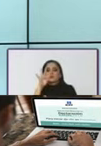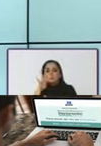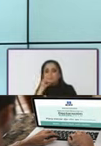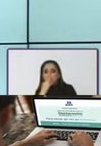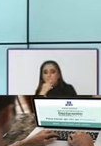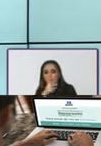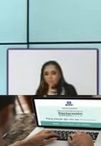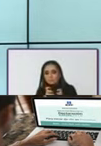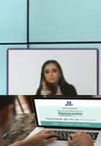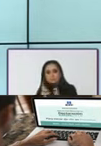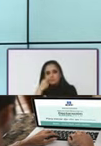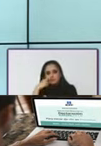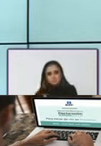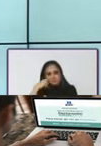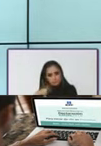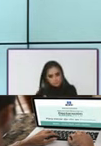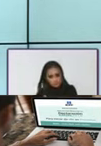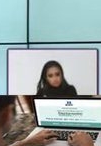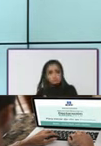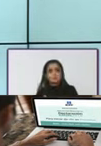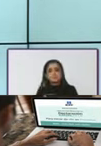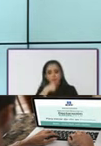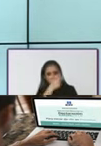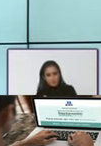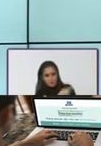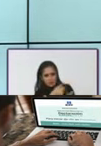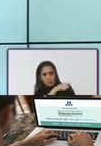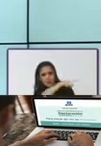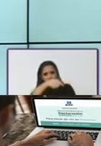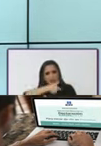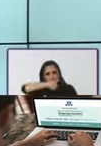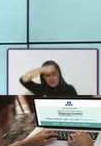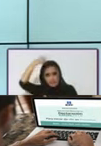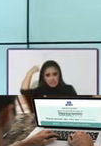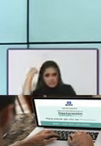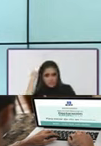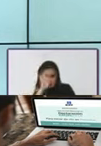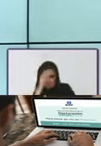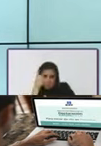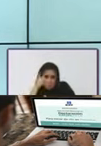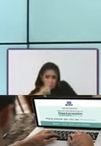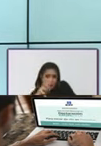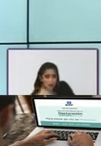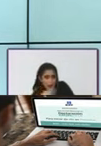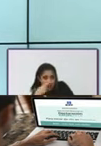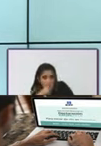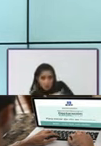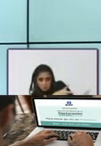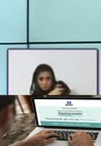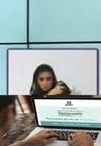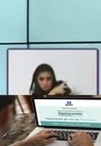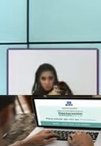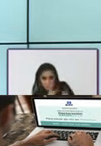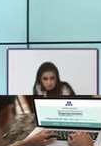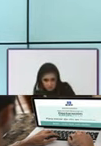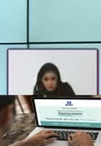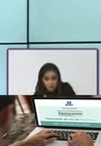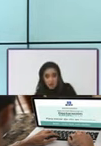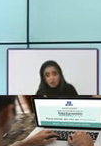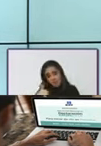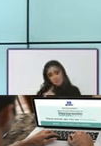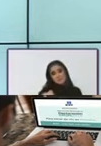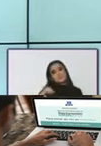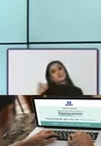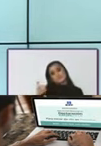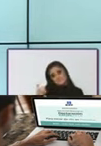preguntaría a nuestros candidatos, ¿alguna vez nos han asaltado? Porque a mí sí, ¿eh? Es una